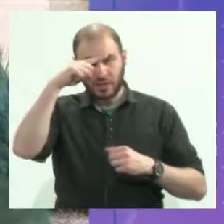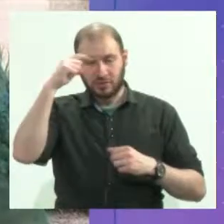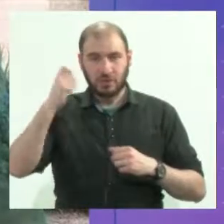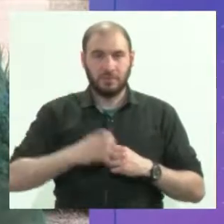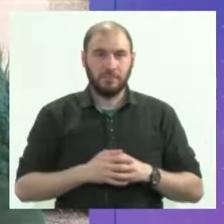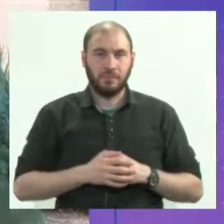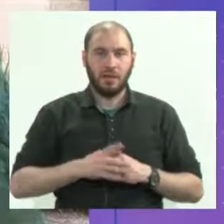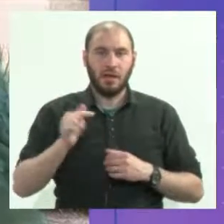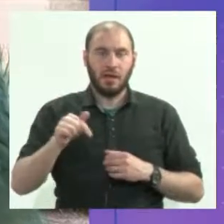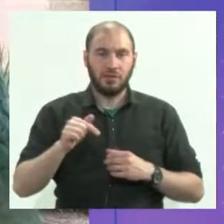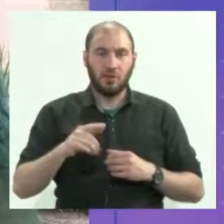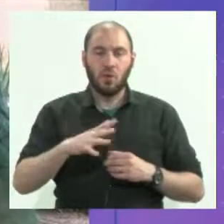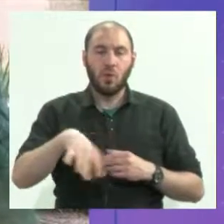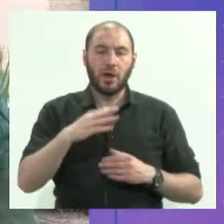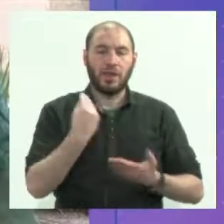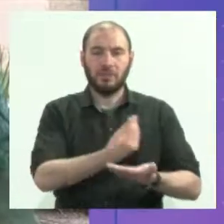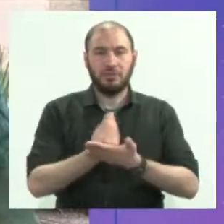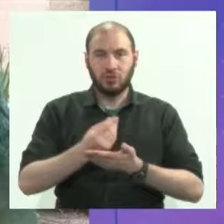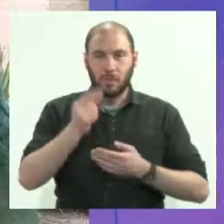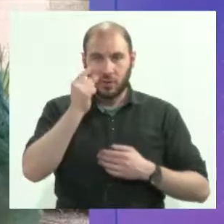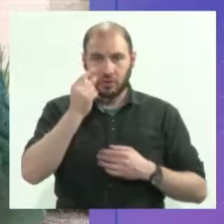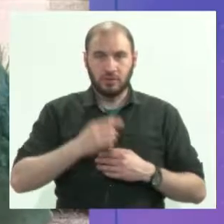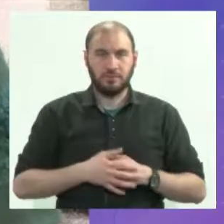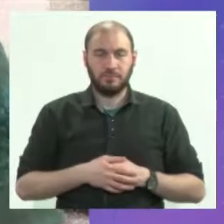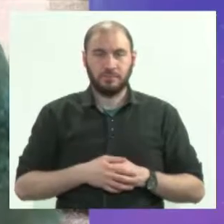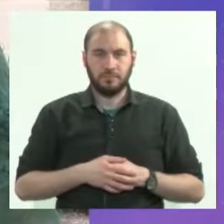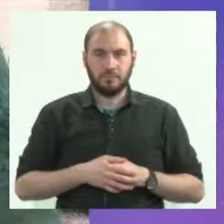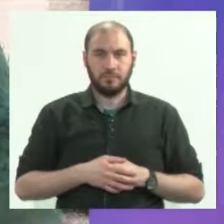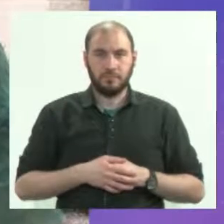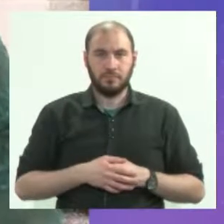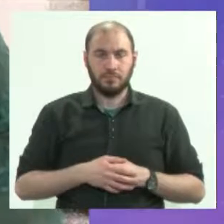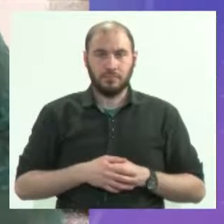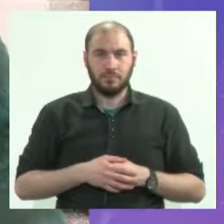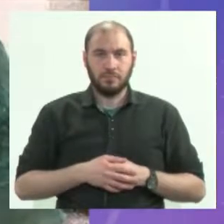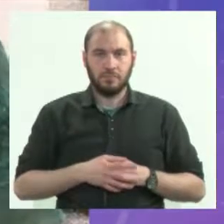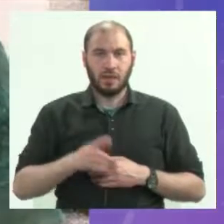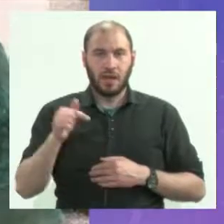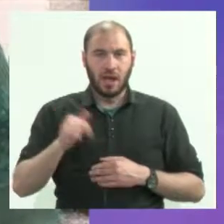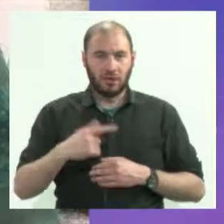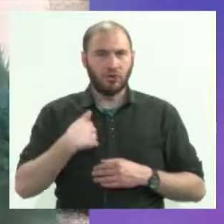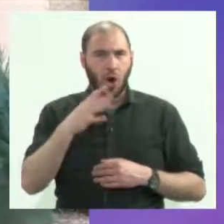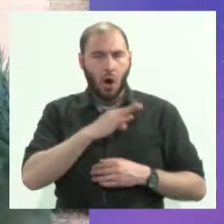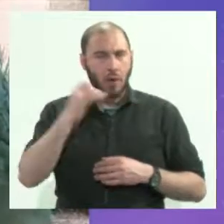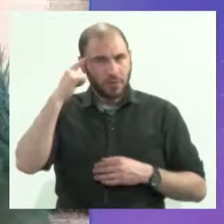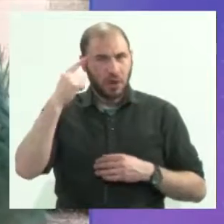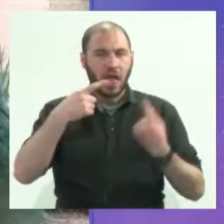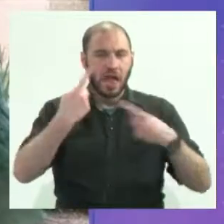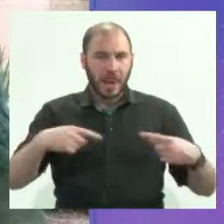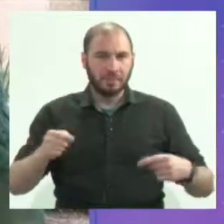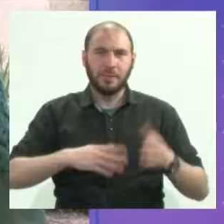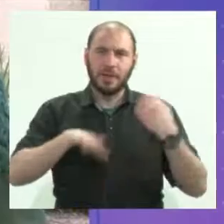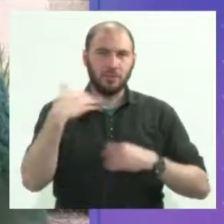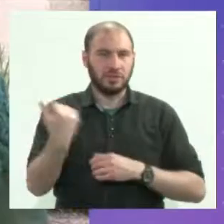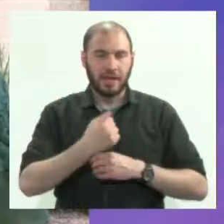Nación, fundamentalmente en los ámbitos de representación política. Y esto, a mi criterio, es una de las herramientas